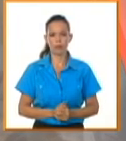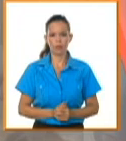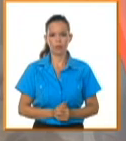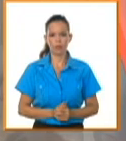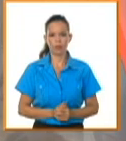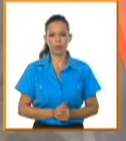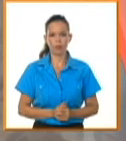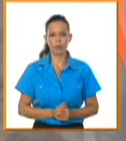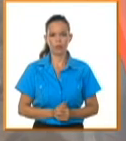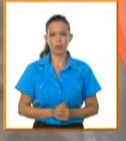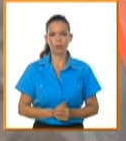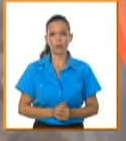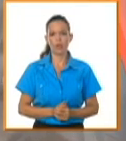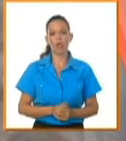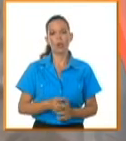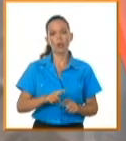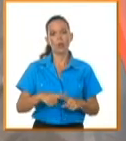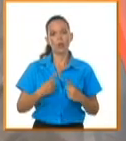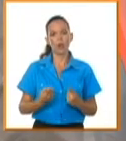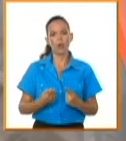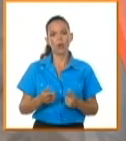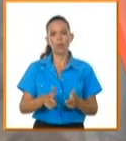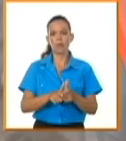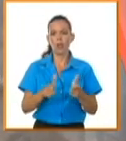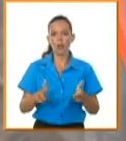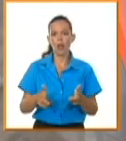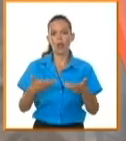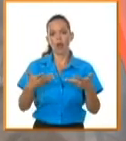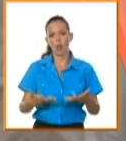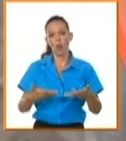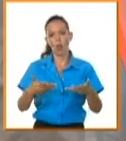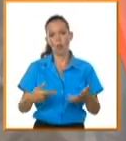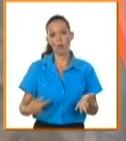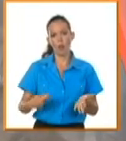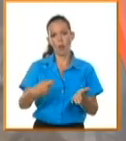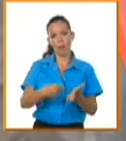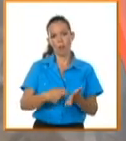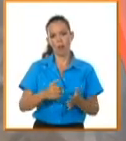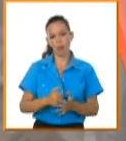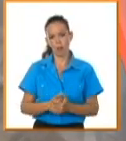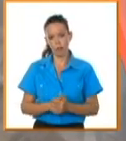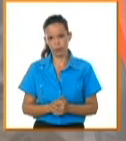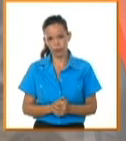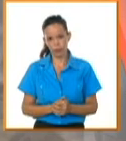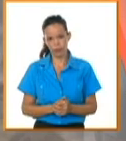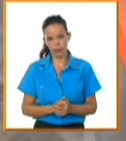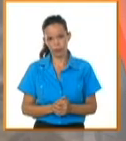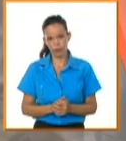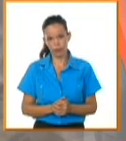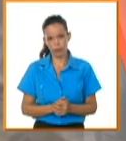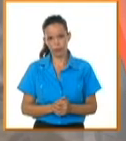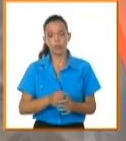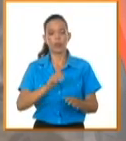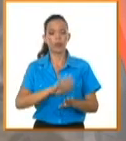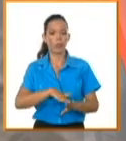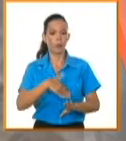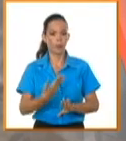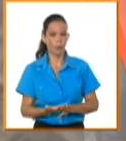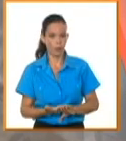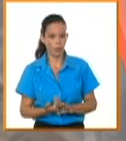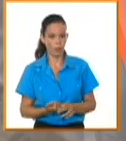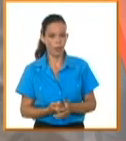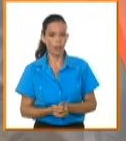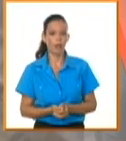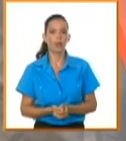tenían ese ese trabajo Es decir se quedaban sin trabajo y eso después se llegó conjunto con las entidades que participaron que no era así